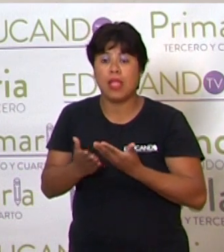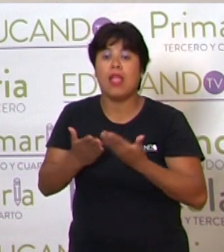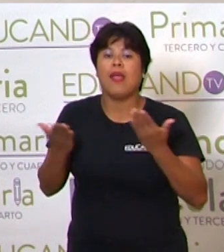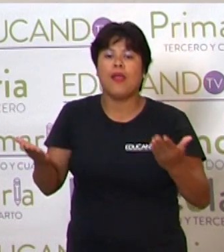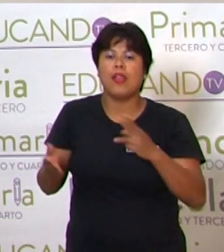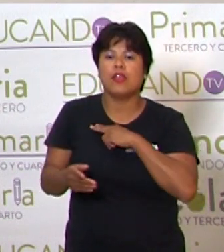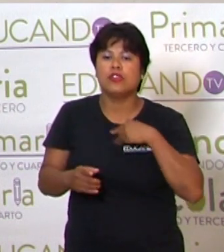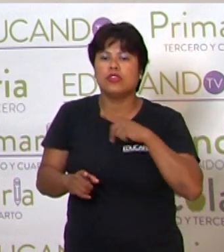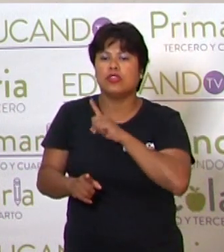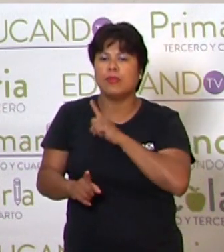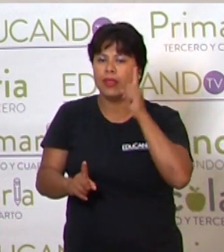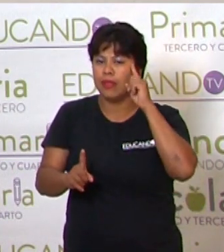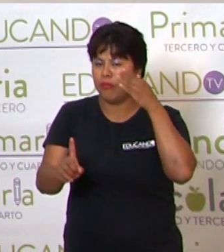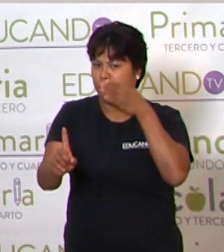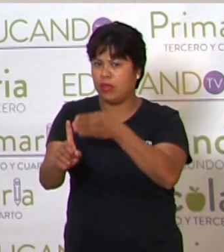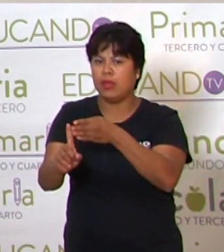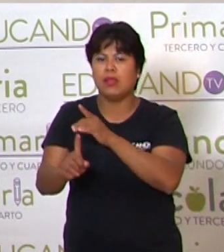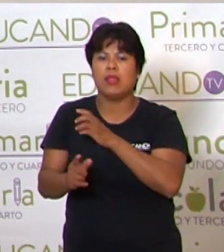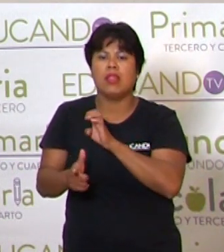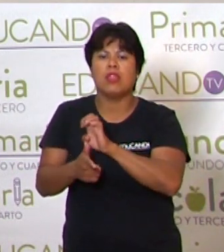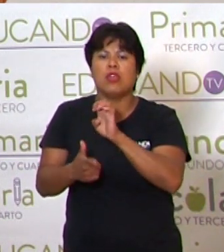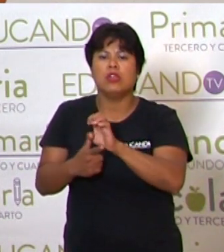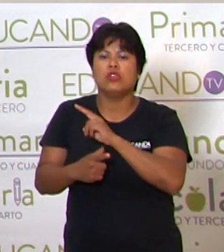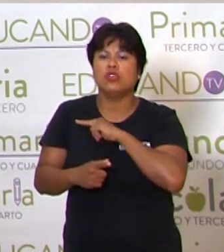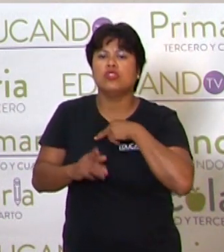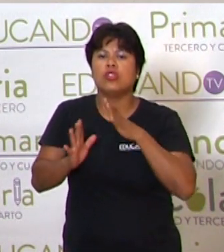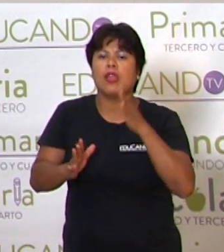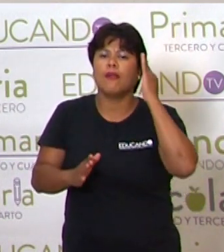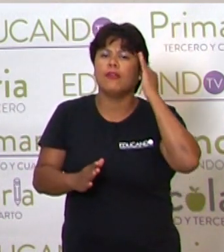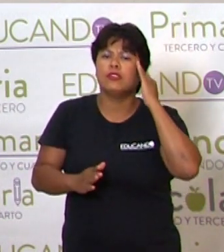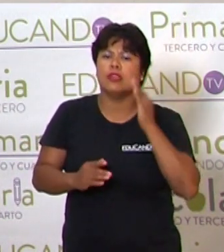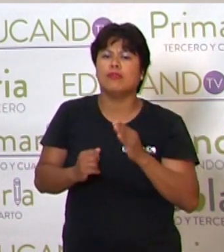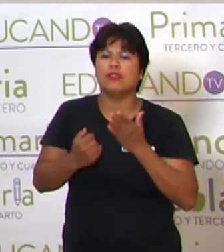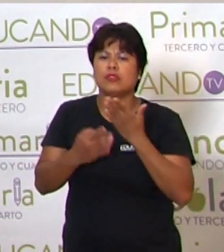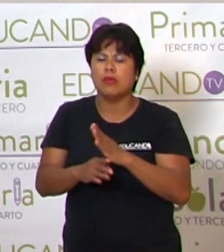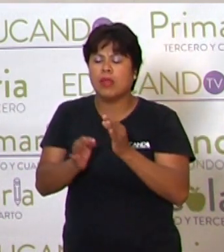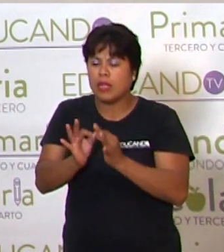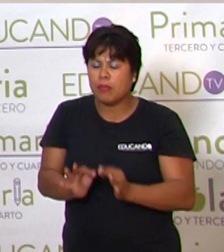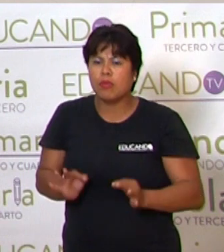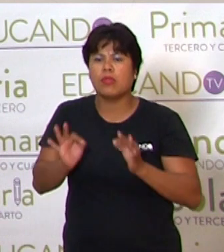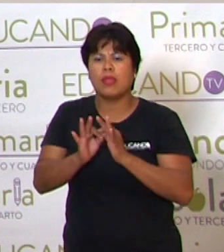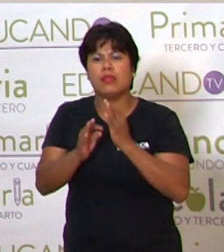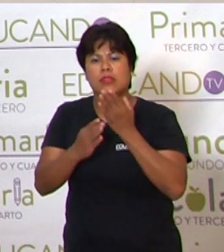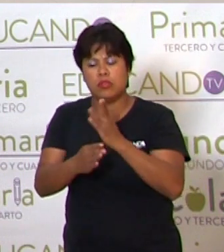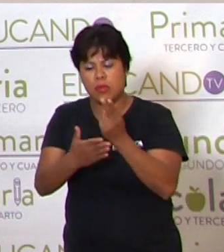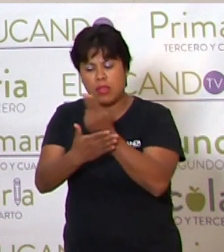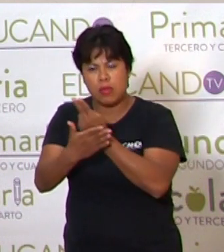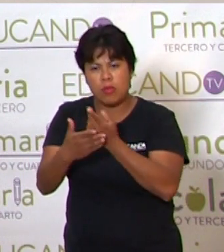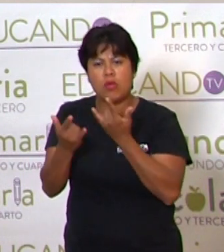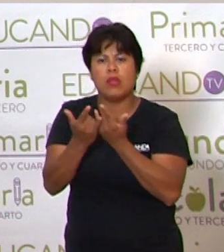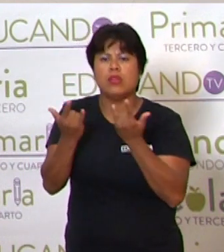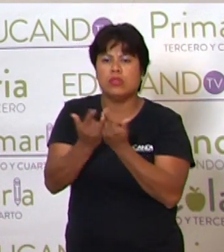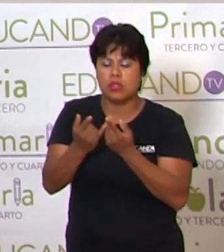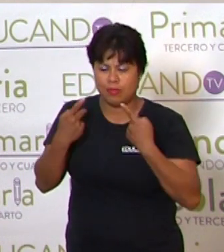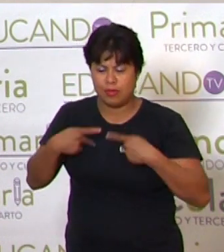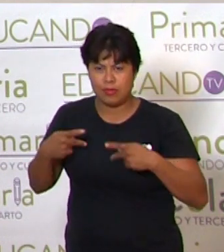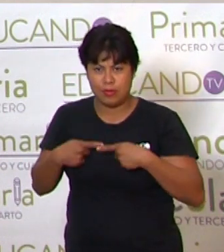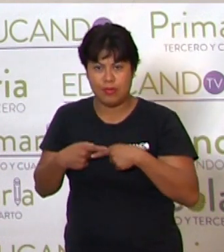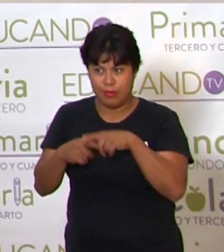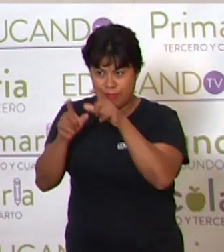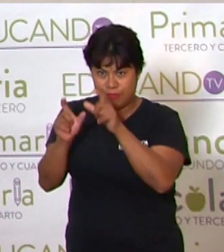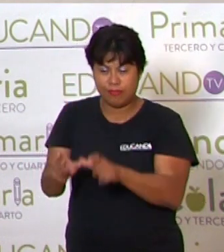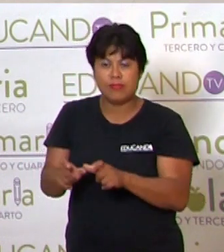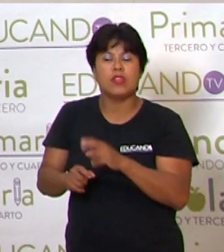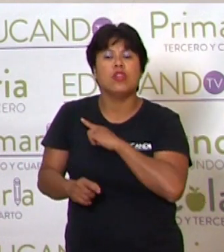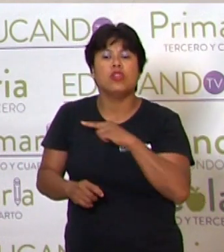nos vamos a enfocar entonces, ahora ya que conocemos un poco la importancia del dibujo en la historia del ser humano,